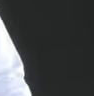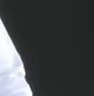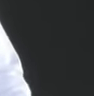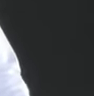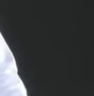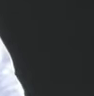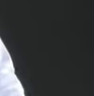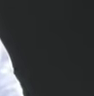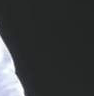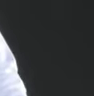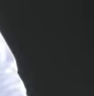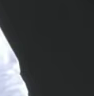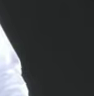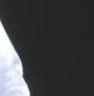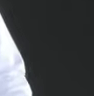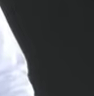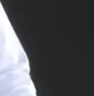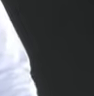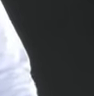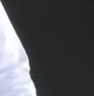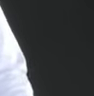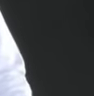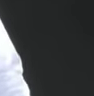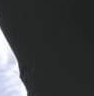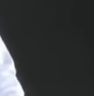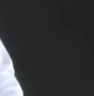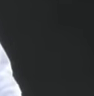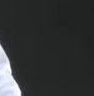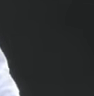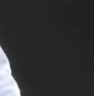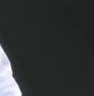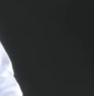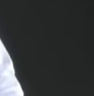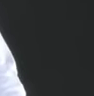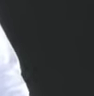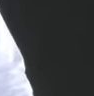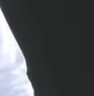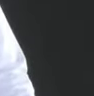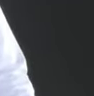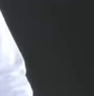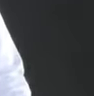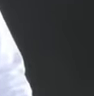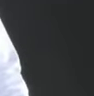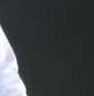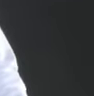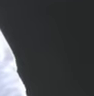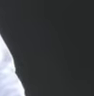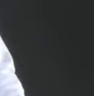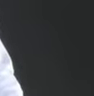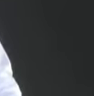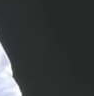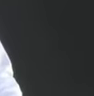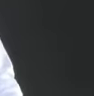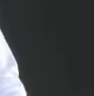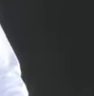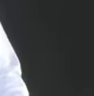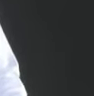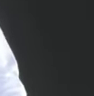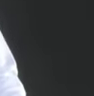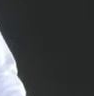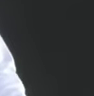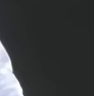convencidos de que es la educación el mejor y más formidable herramienta para romper la cadena de reproducción